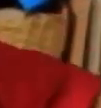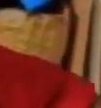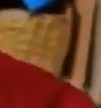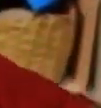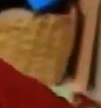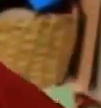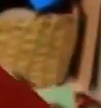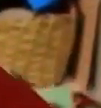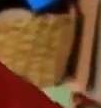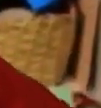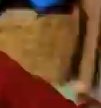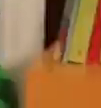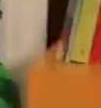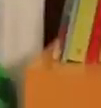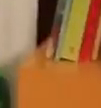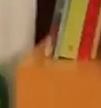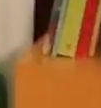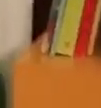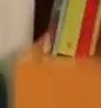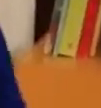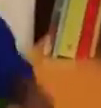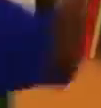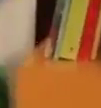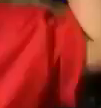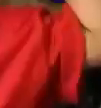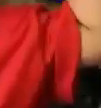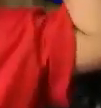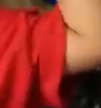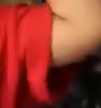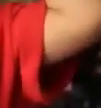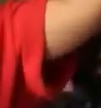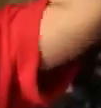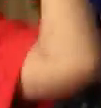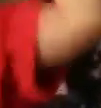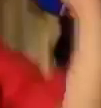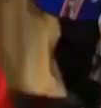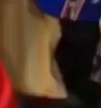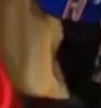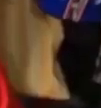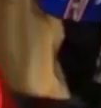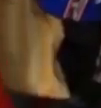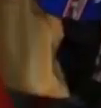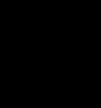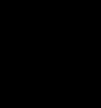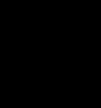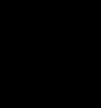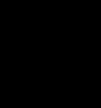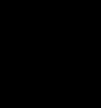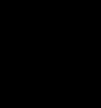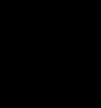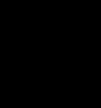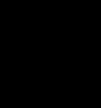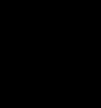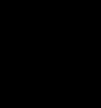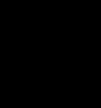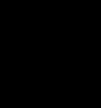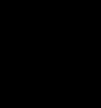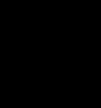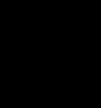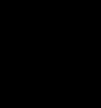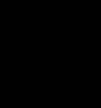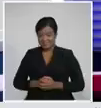se va, se va. ¡Se fue! ¡Qué jonronazo!